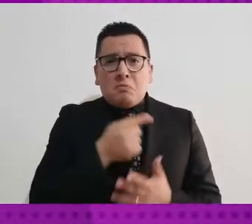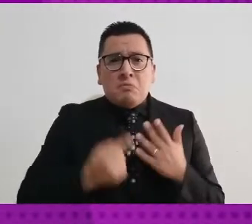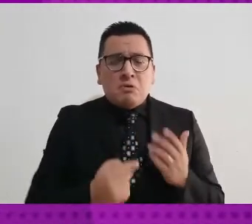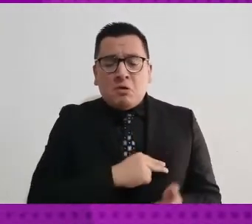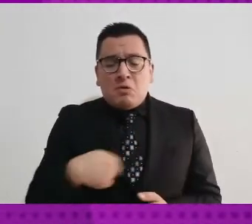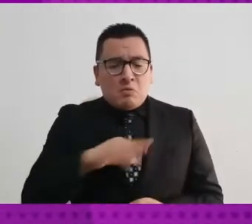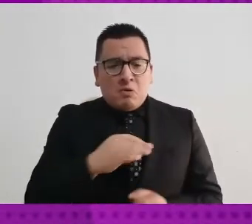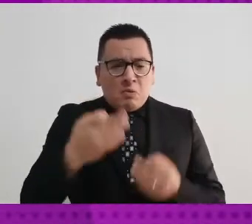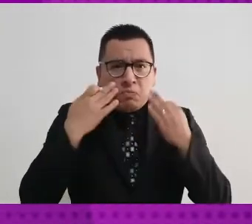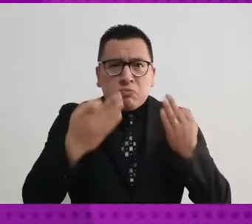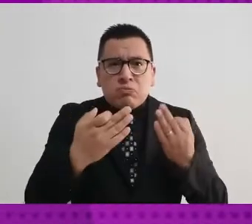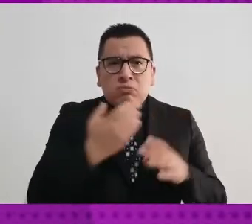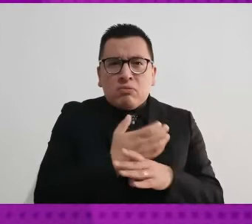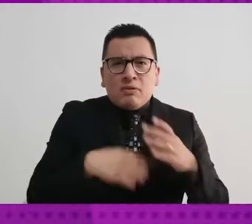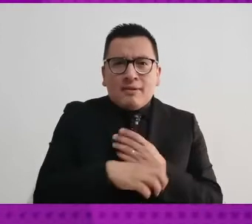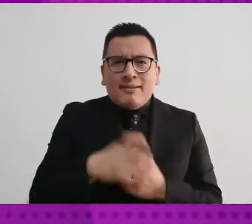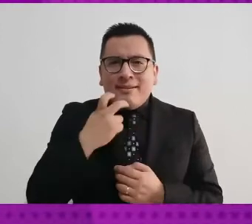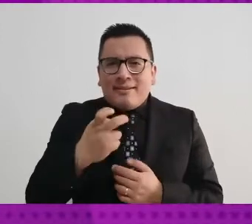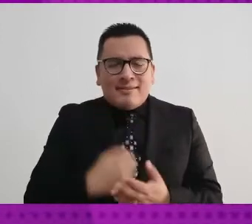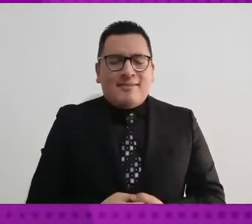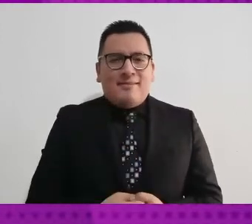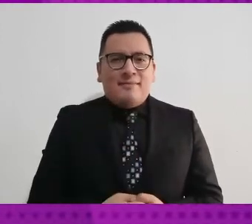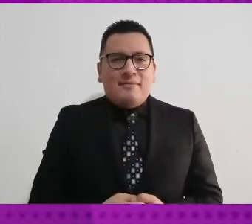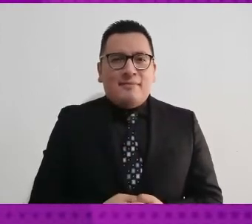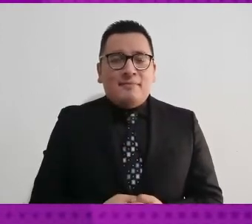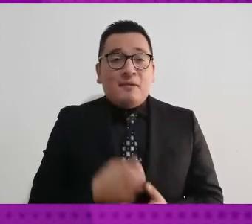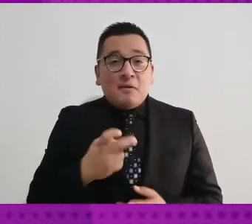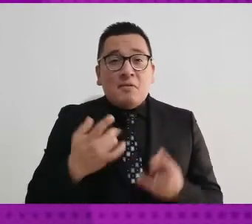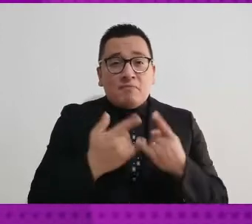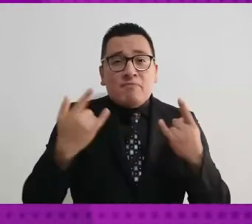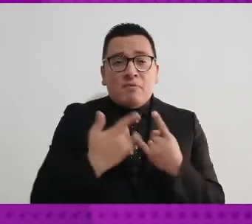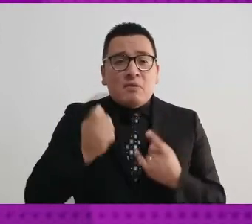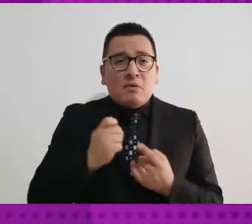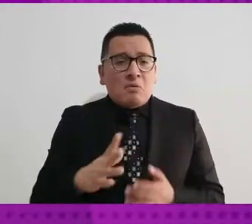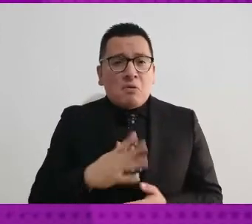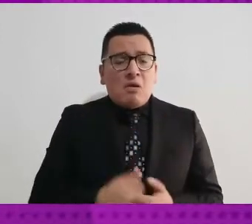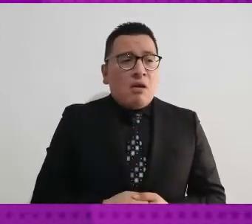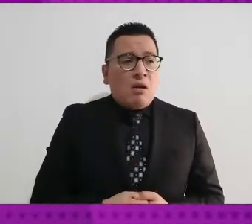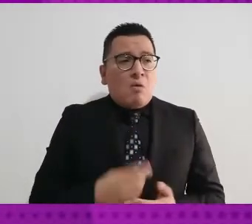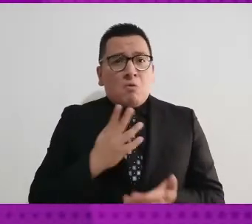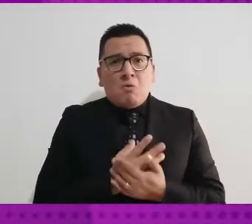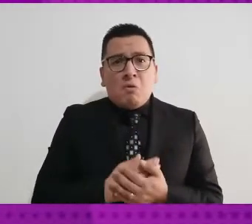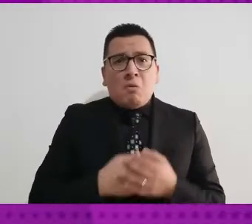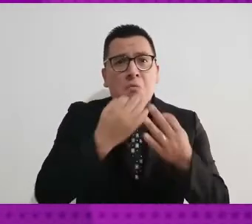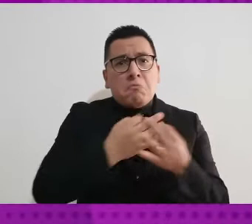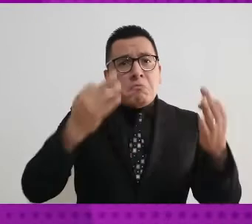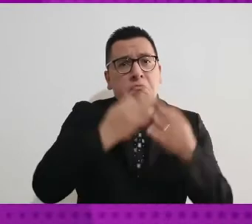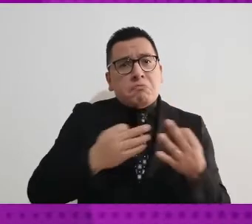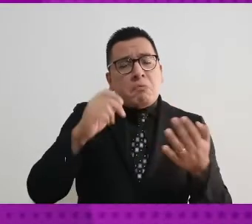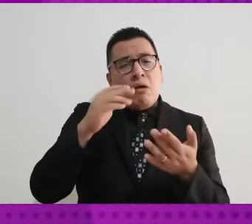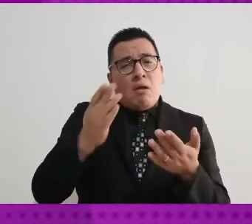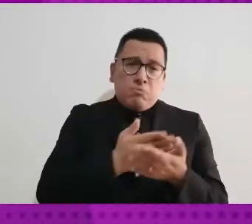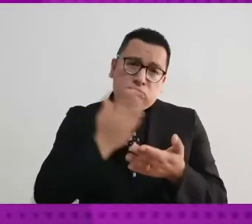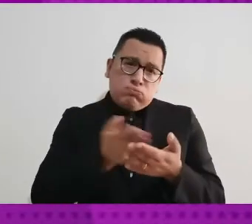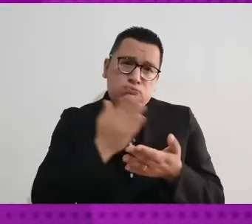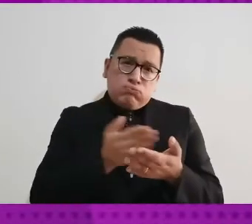podemos visualizarlo a partir de objetos. Esa es la gran cosa, Gaby, es decir, es la historia, pero no contada en párrafos,